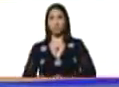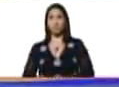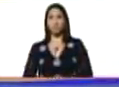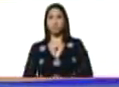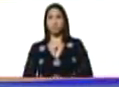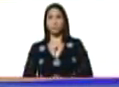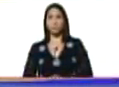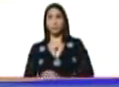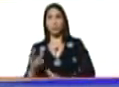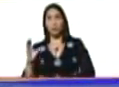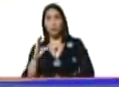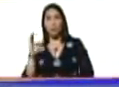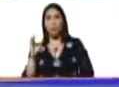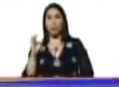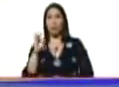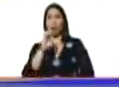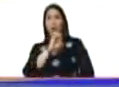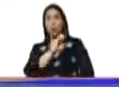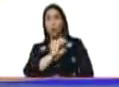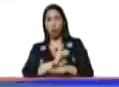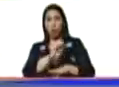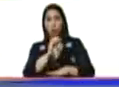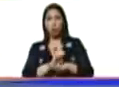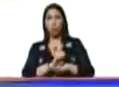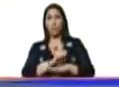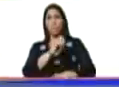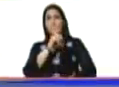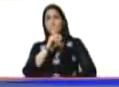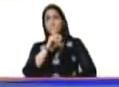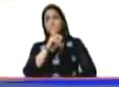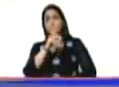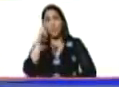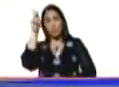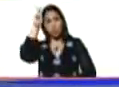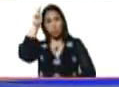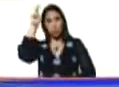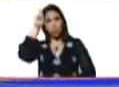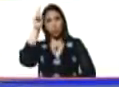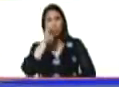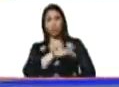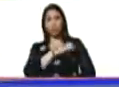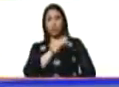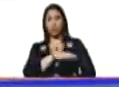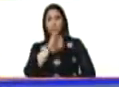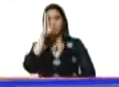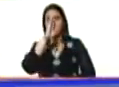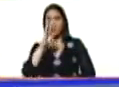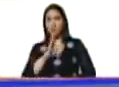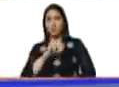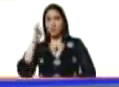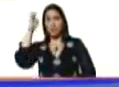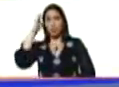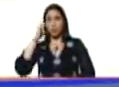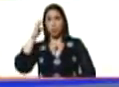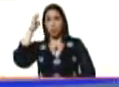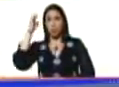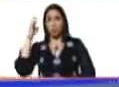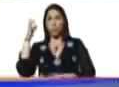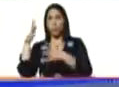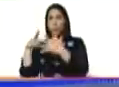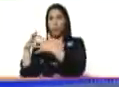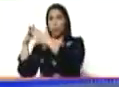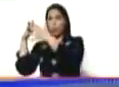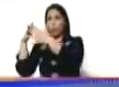En Colombia, Ecuador, Perú, Chile, Brasil, Europa, Estados